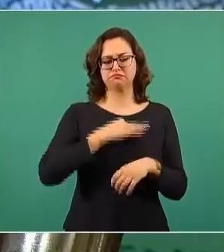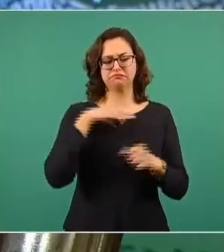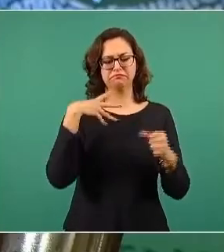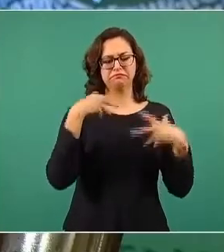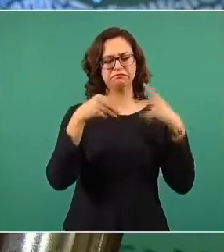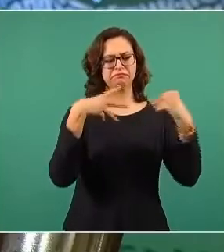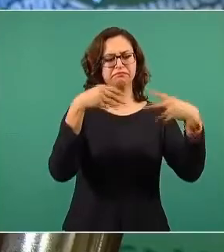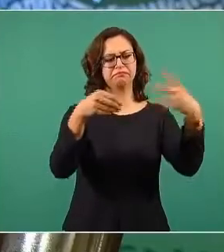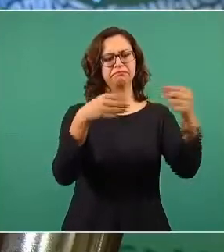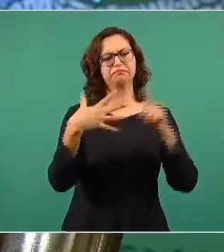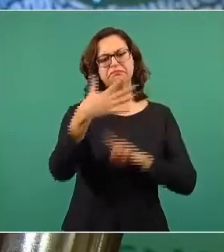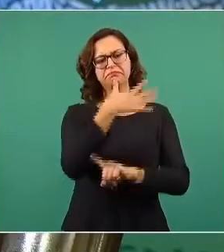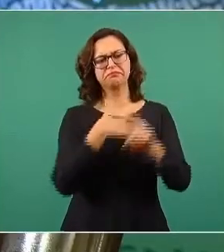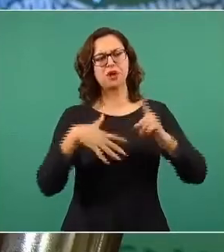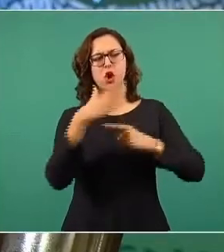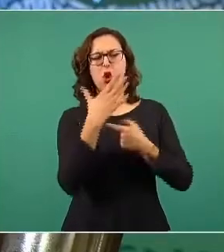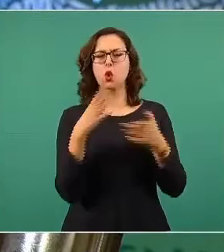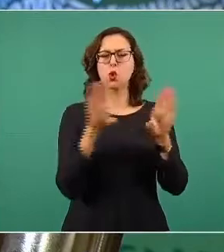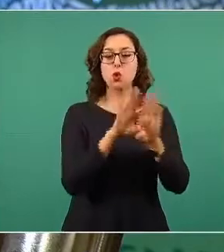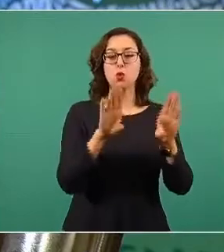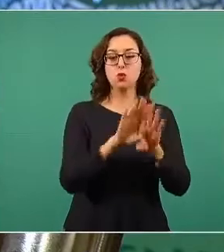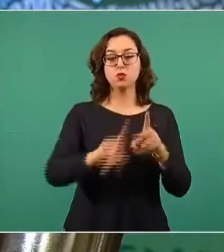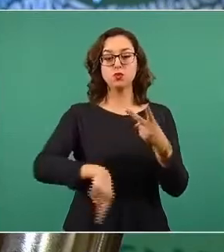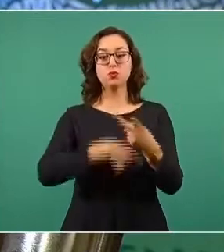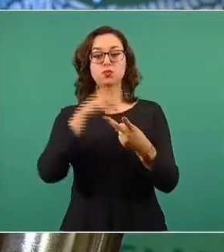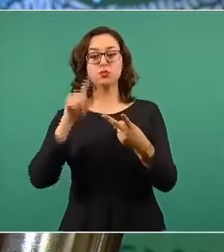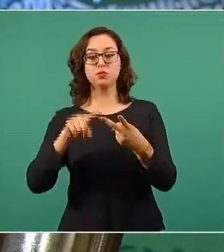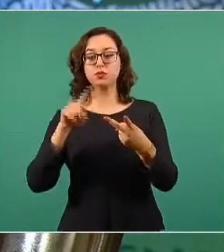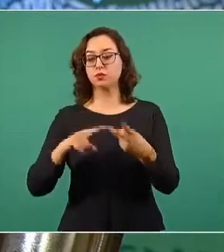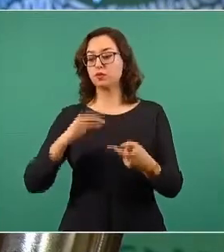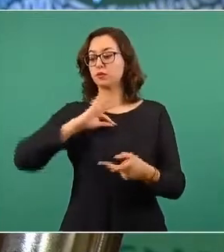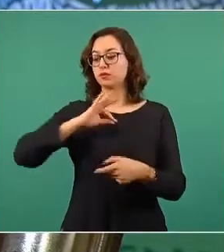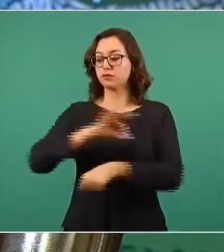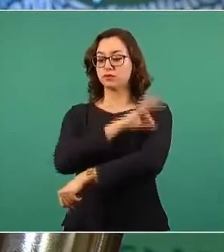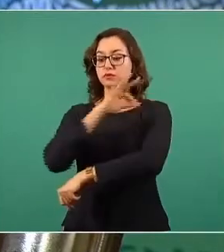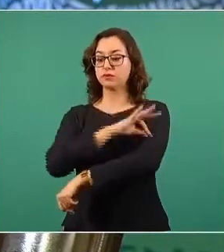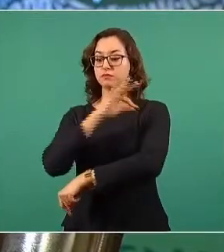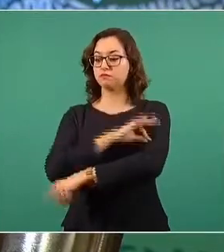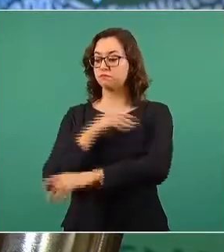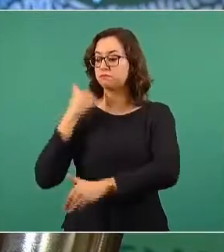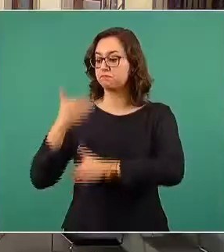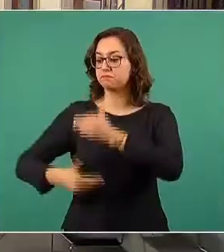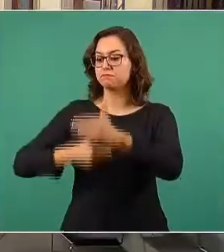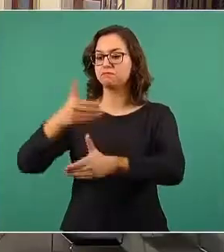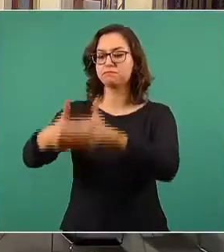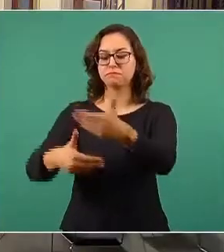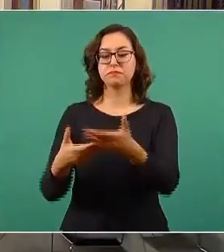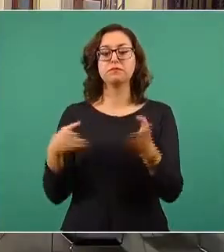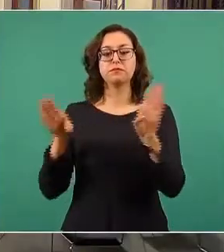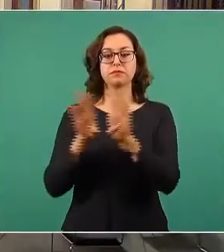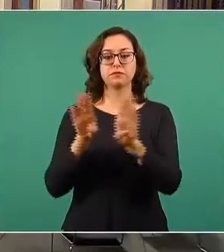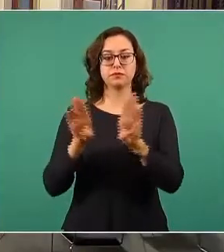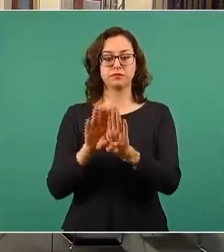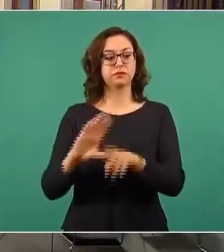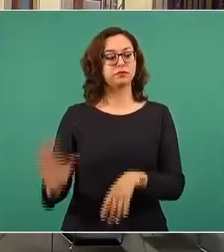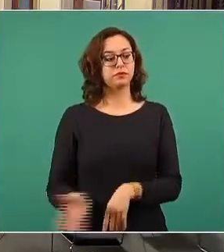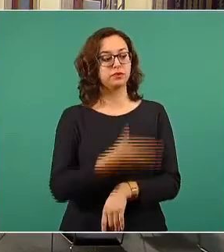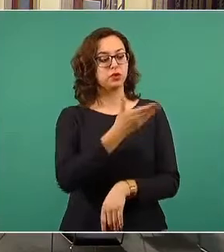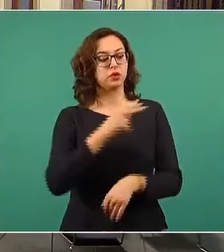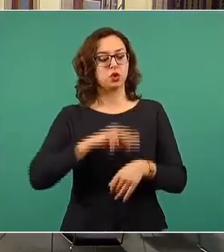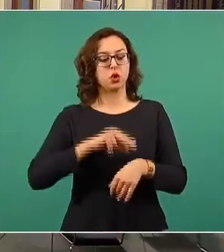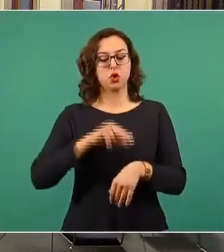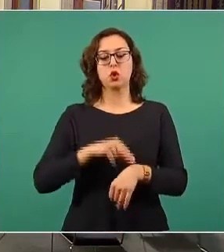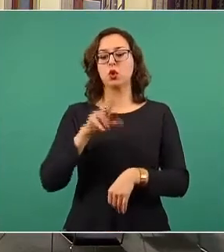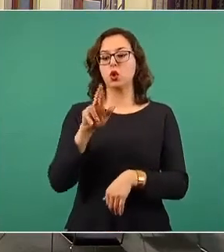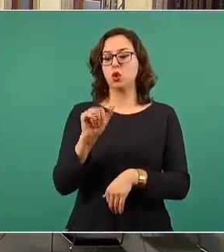otra sobre la vacunación. Respecto al curso de la epidemia, ahorita el doctor Ricardo Cortés, director general